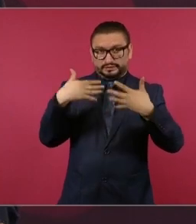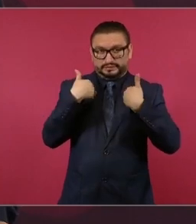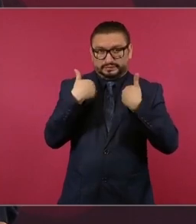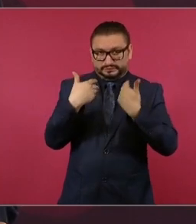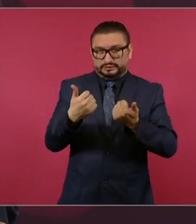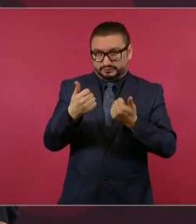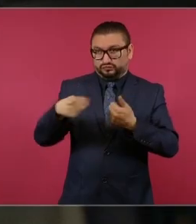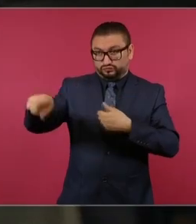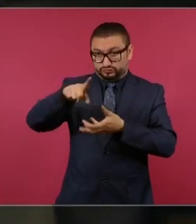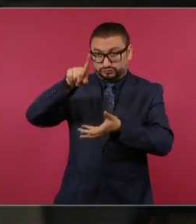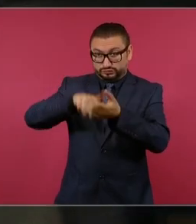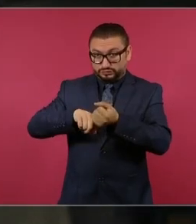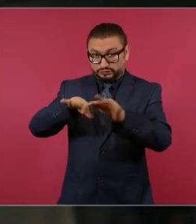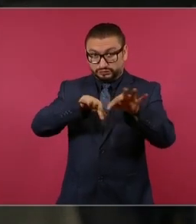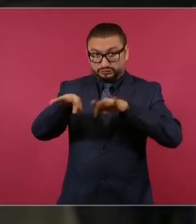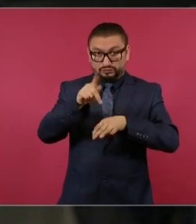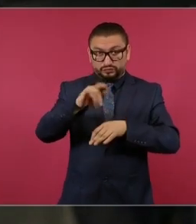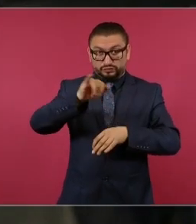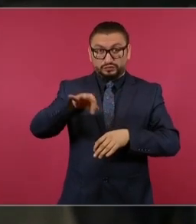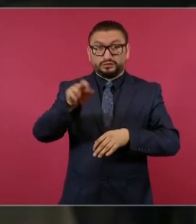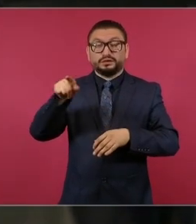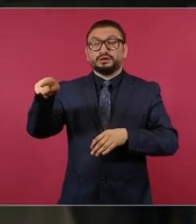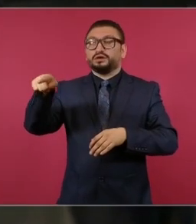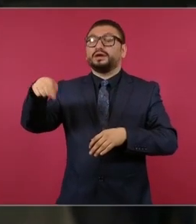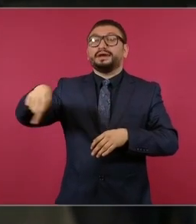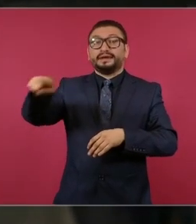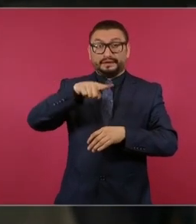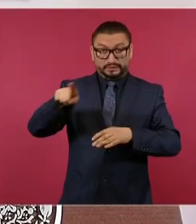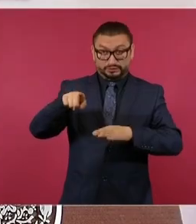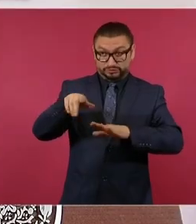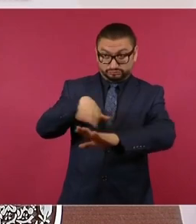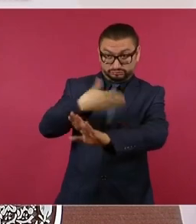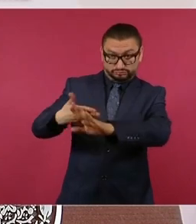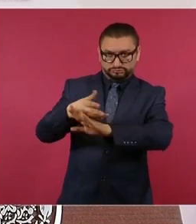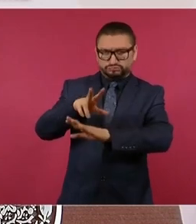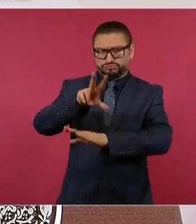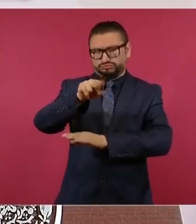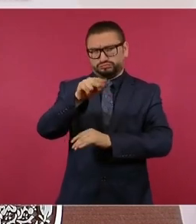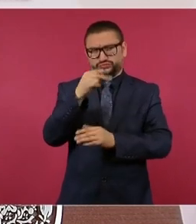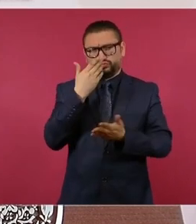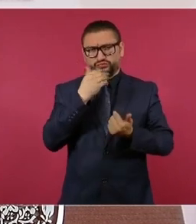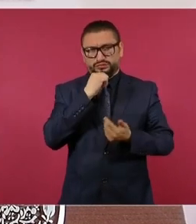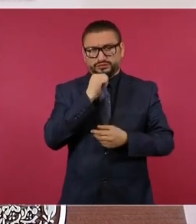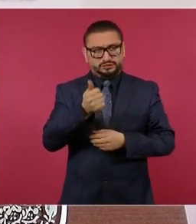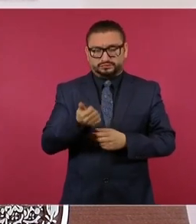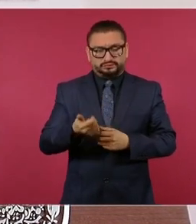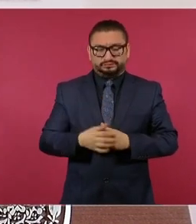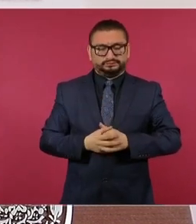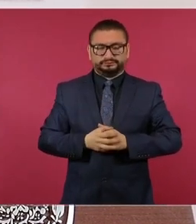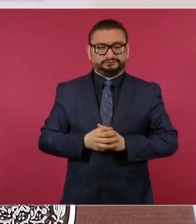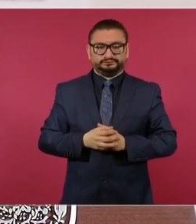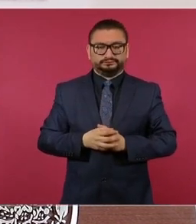del Poder Judicial que ellos no van a ser perjudicados.